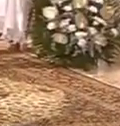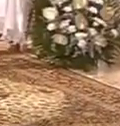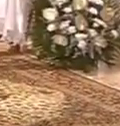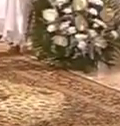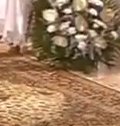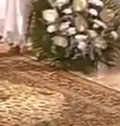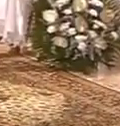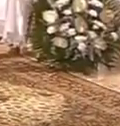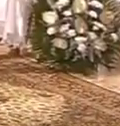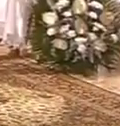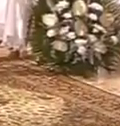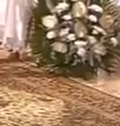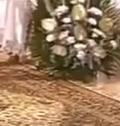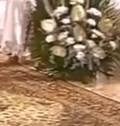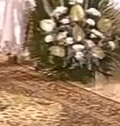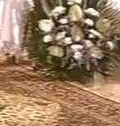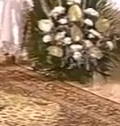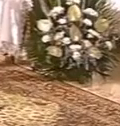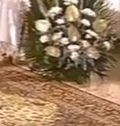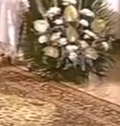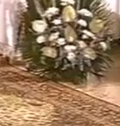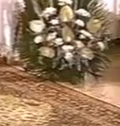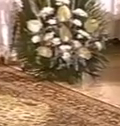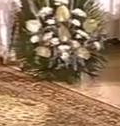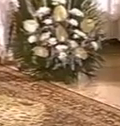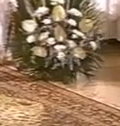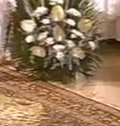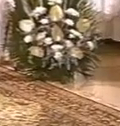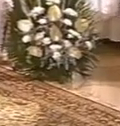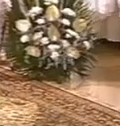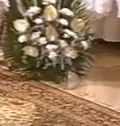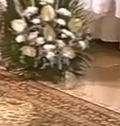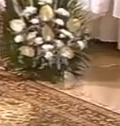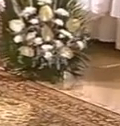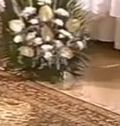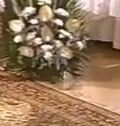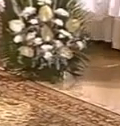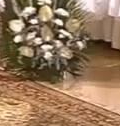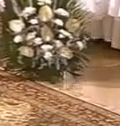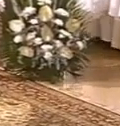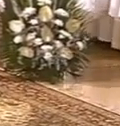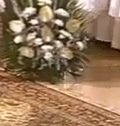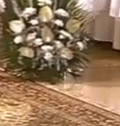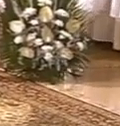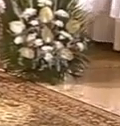cantar. Poble de Déu lluitant contra tot mal.